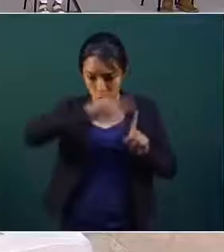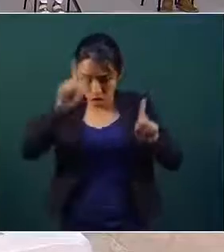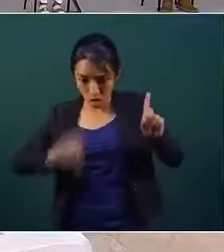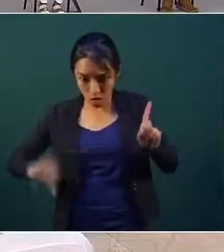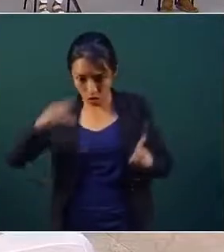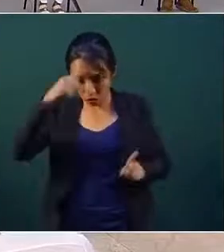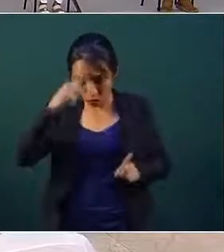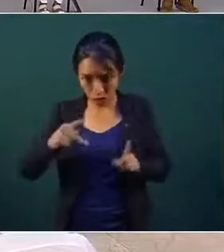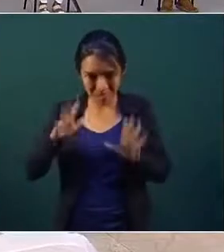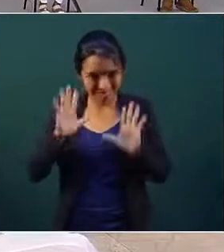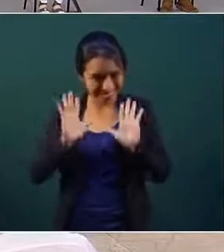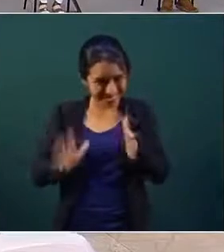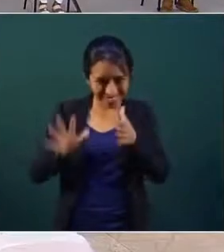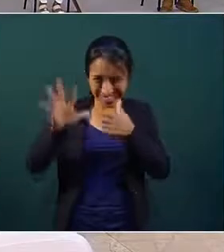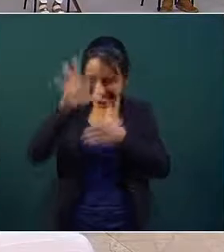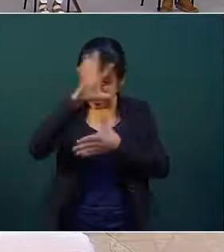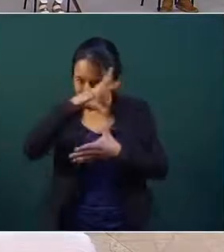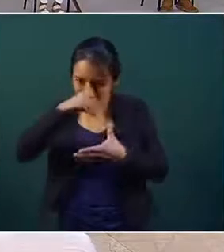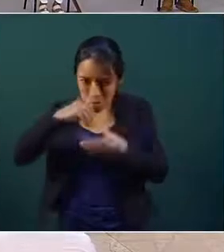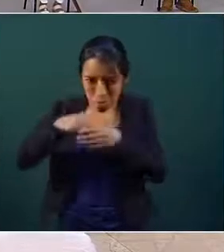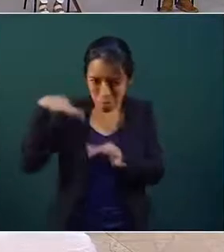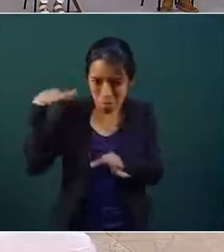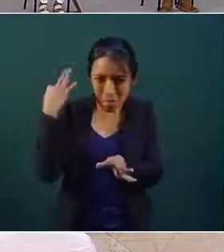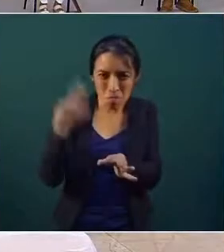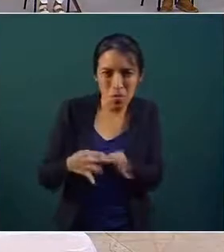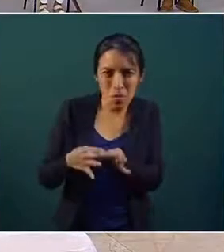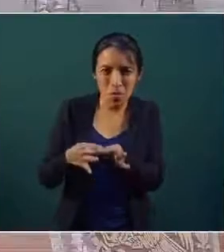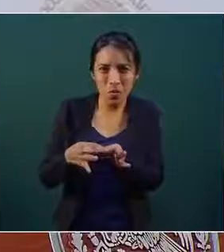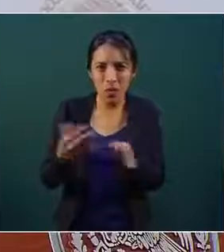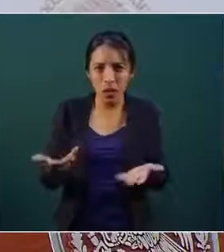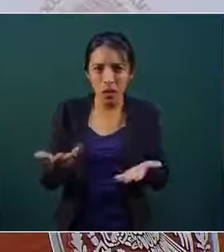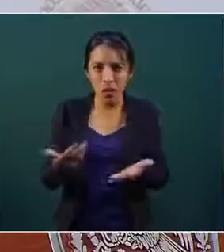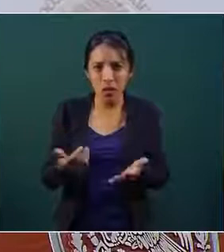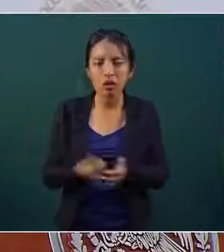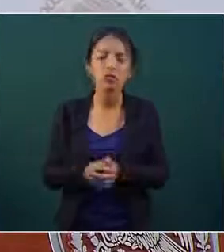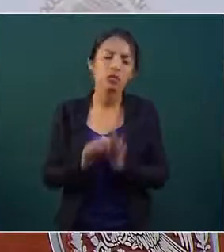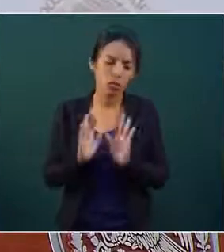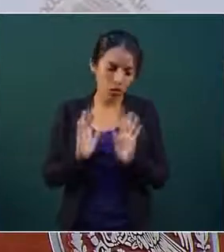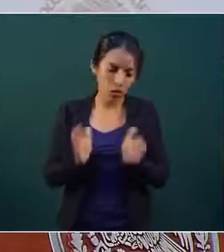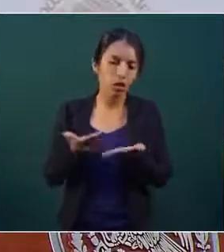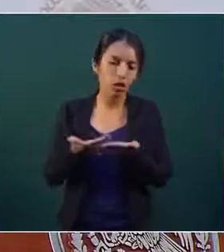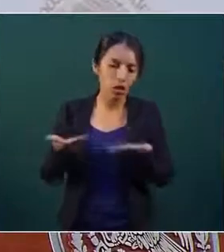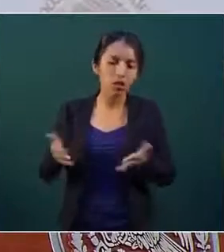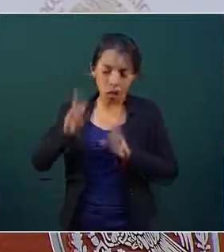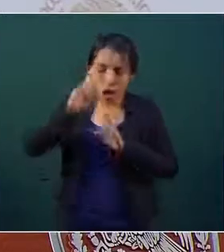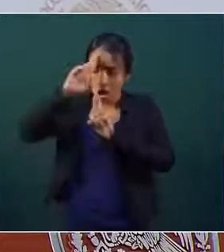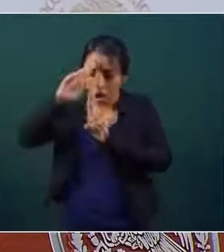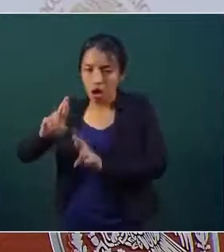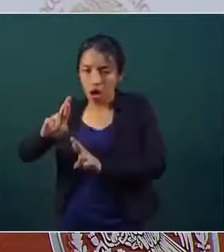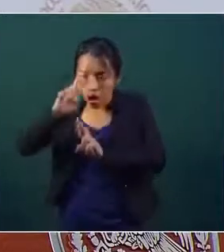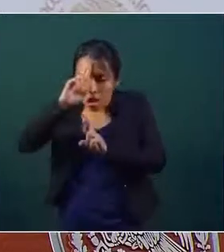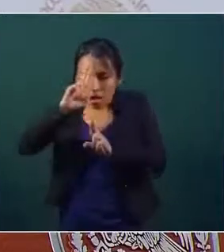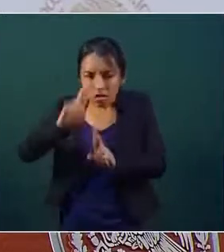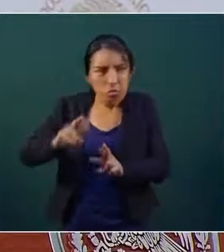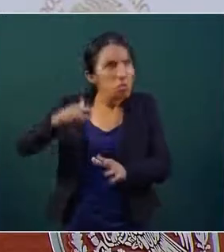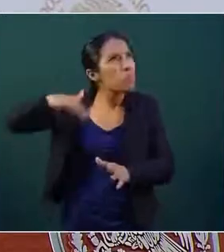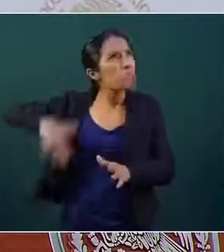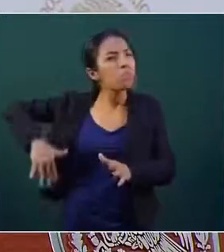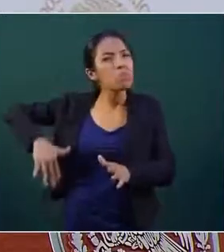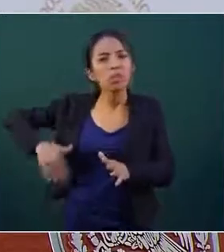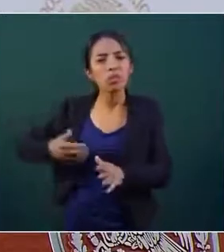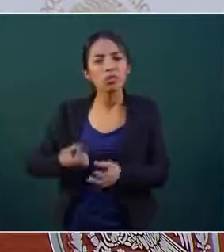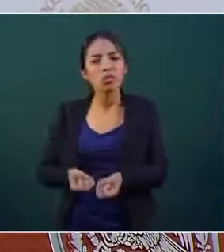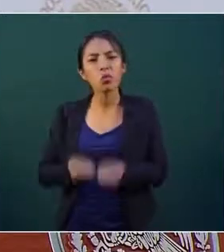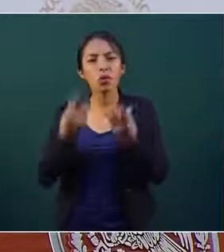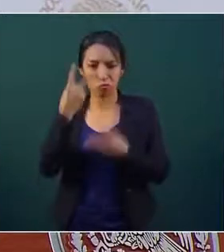ya ahora tiene bastante respeto, a pesar de que lleva solo